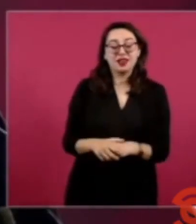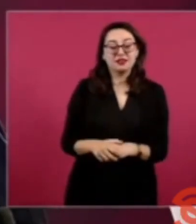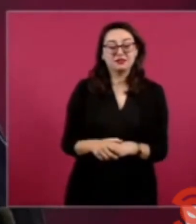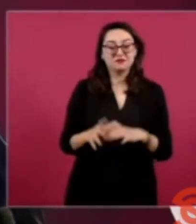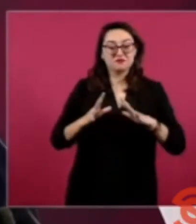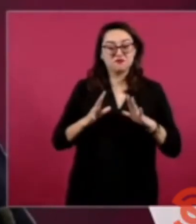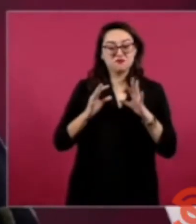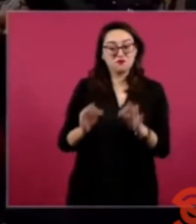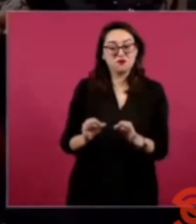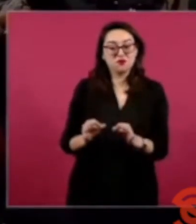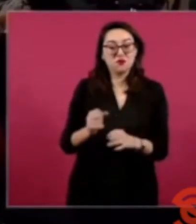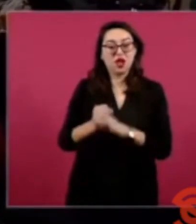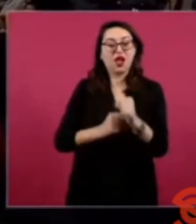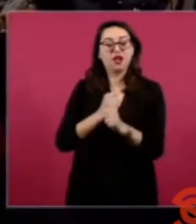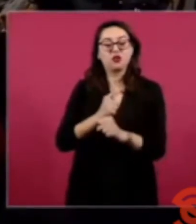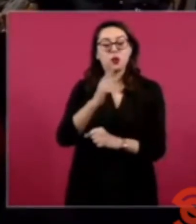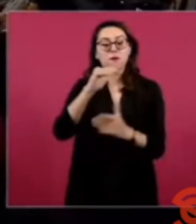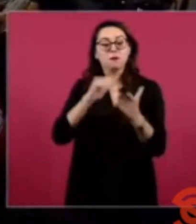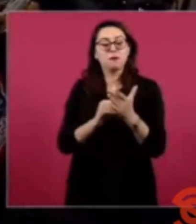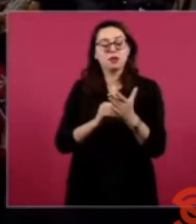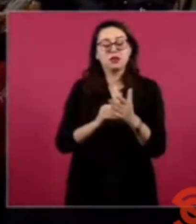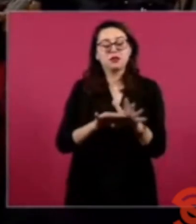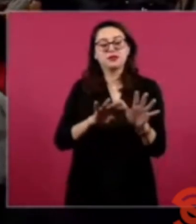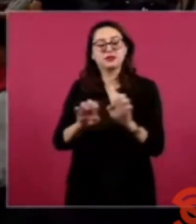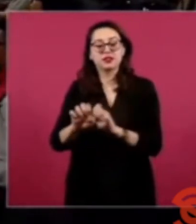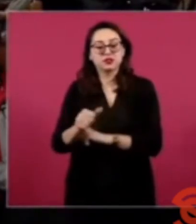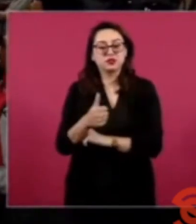dio a conocer en 1906